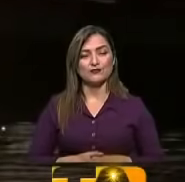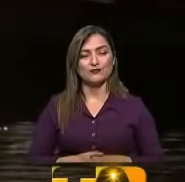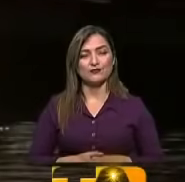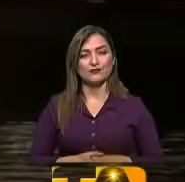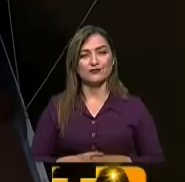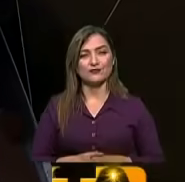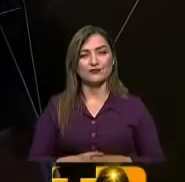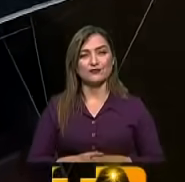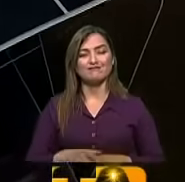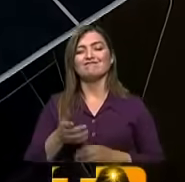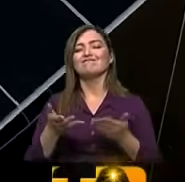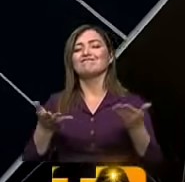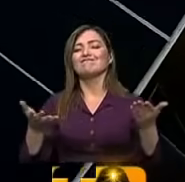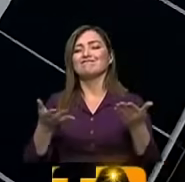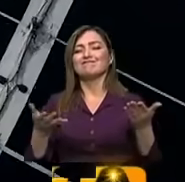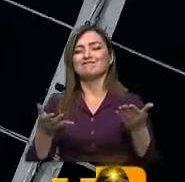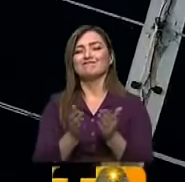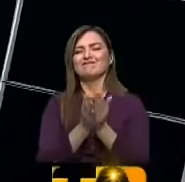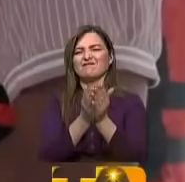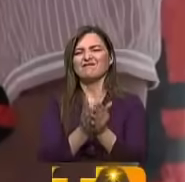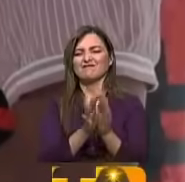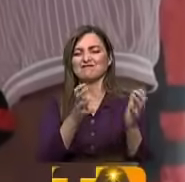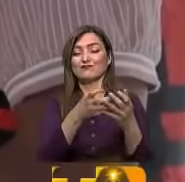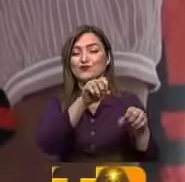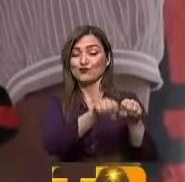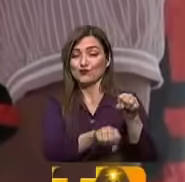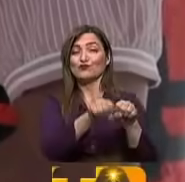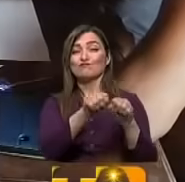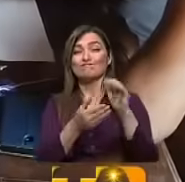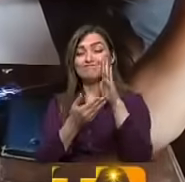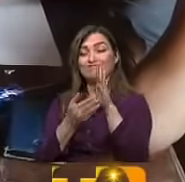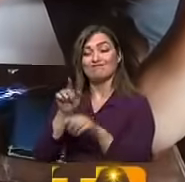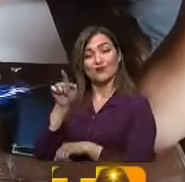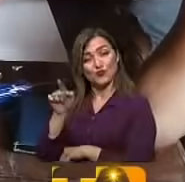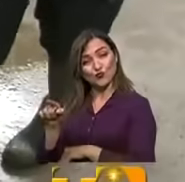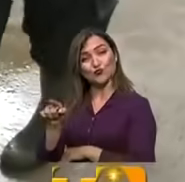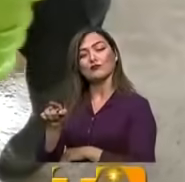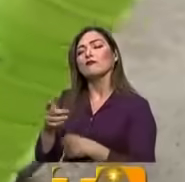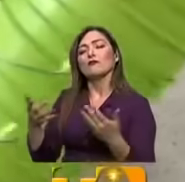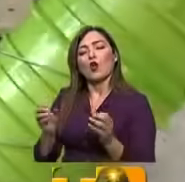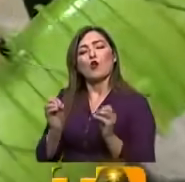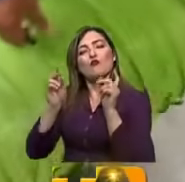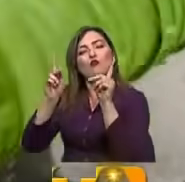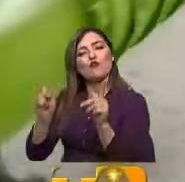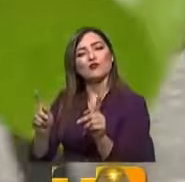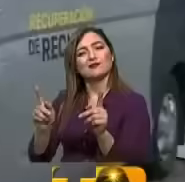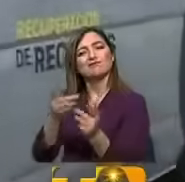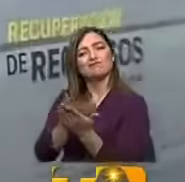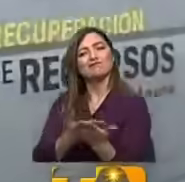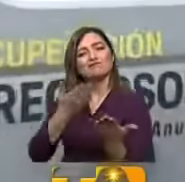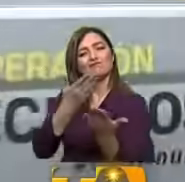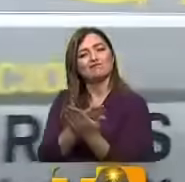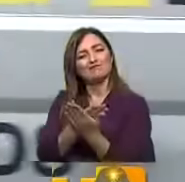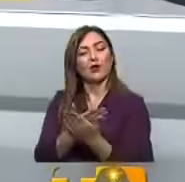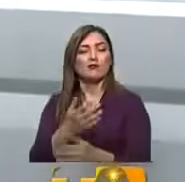Una de esas huellas es la que dejamos en nuestro planeta a diario, y en este espacio le hemos dado cabida a todas esas iniciativas que